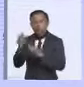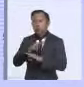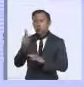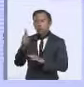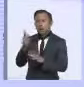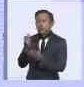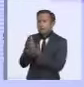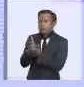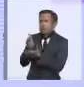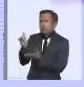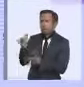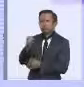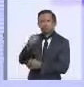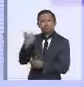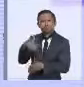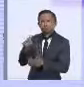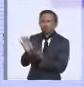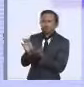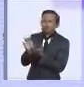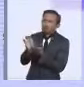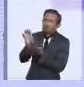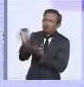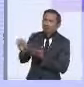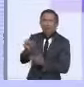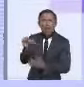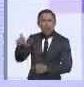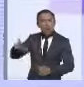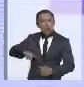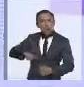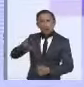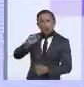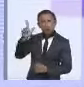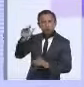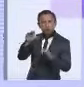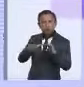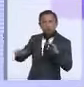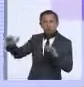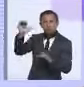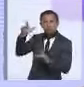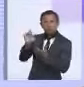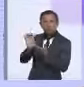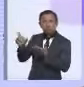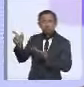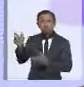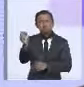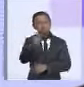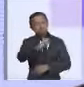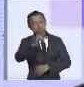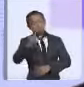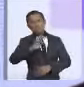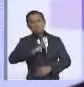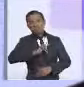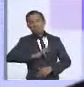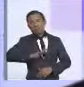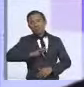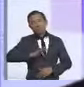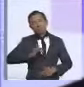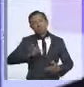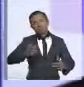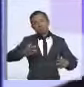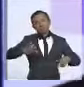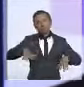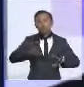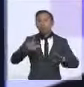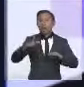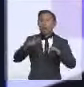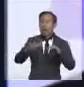bien a los altos funcionarios públicos que se dan la gran vida. Vamos a reducir los sueldos de los de arriba